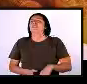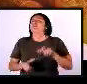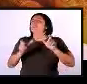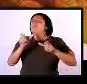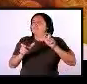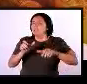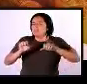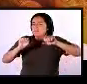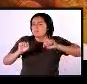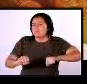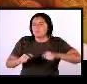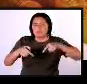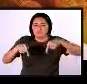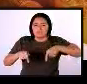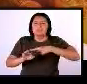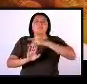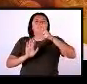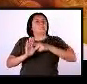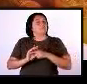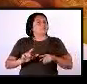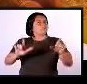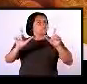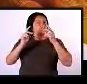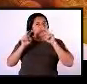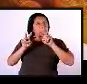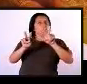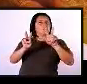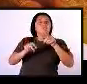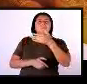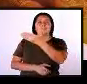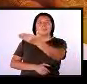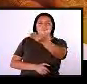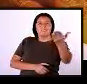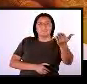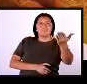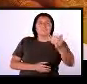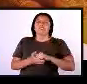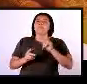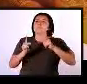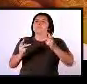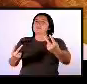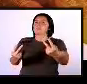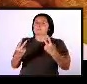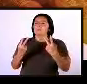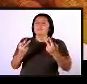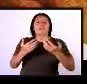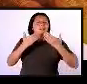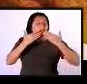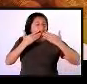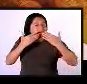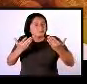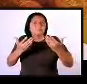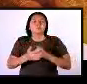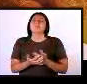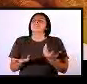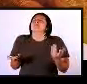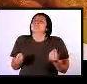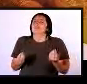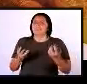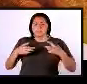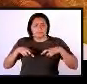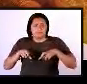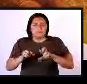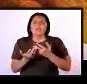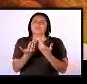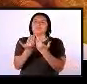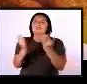posible que este programa salga al aire y a ustedes, principalmente nuestro público, el agradecimiento por permitirnos